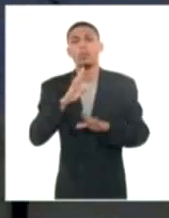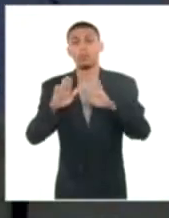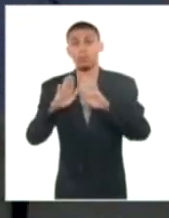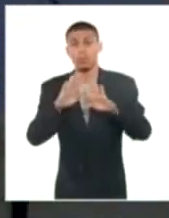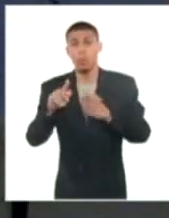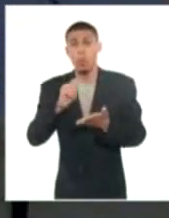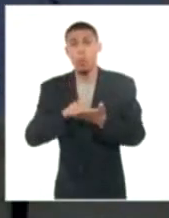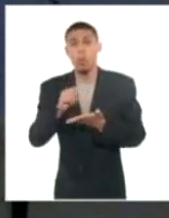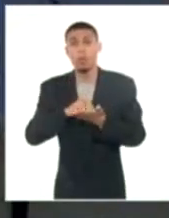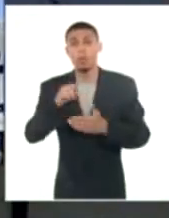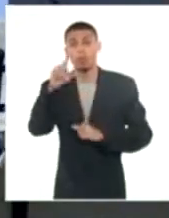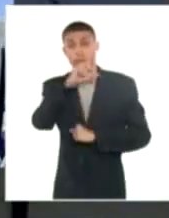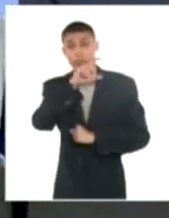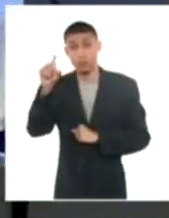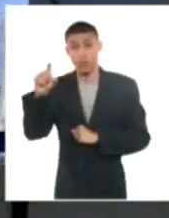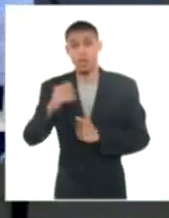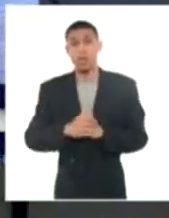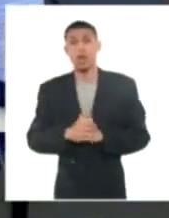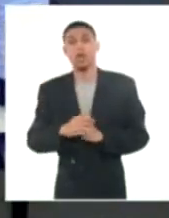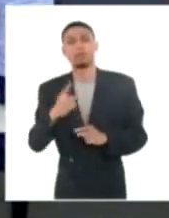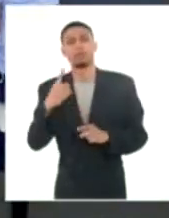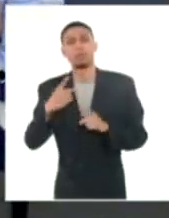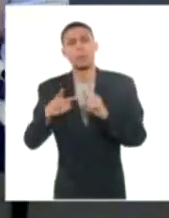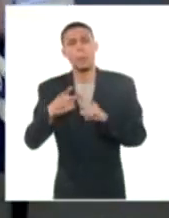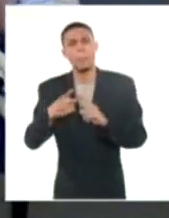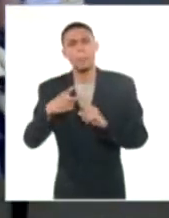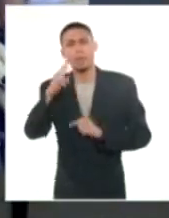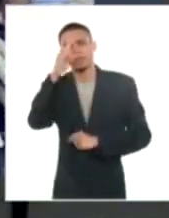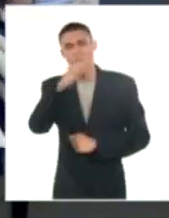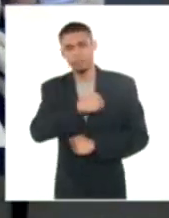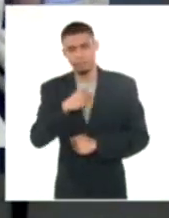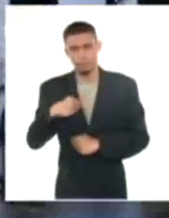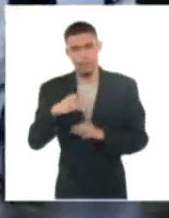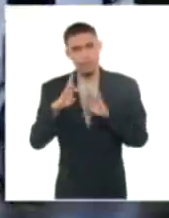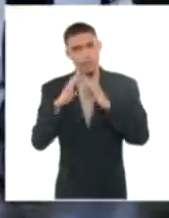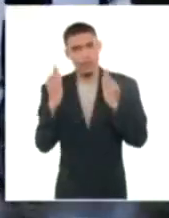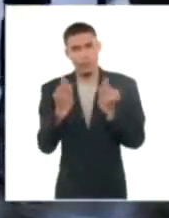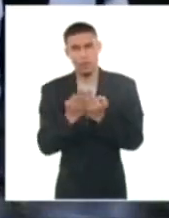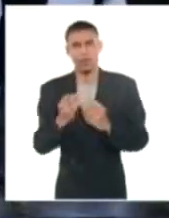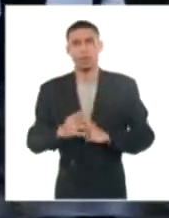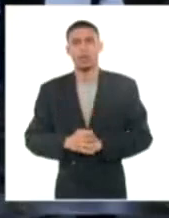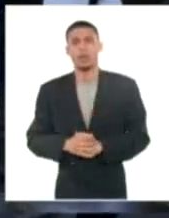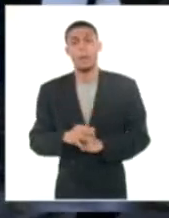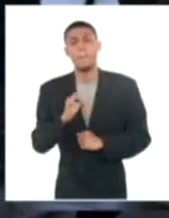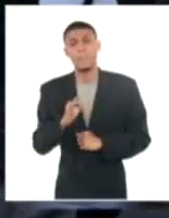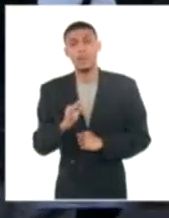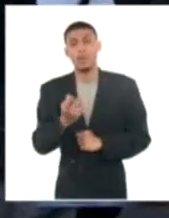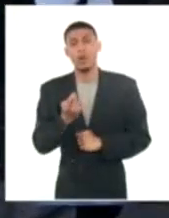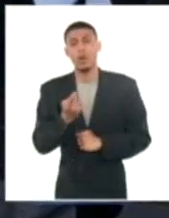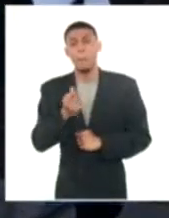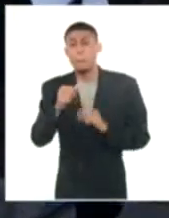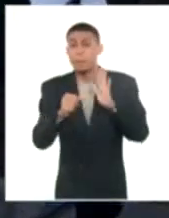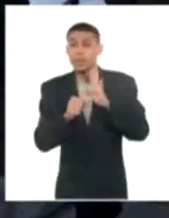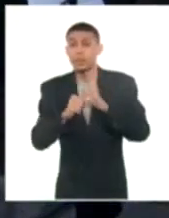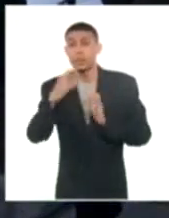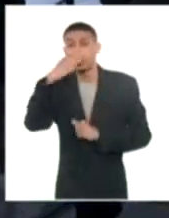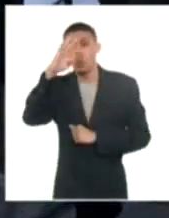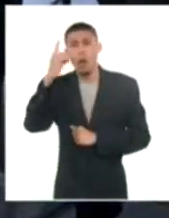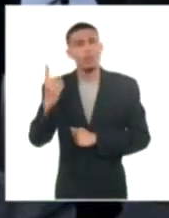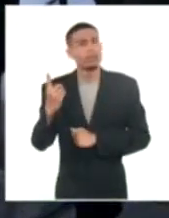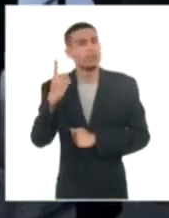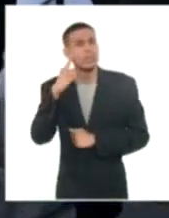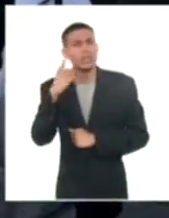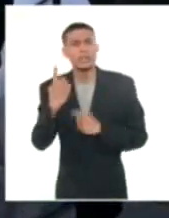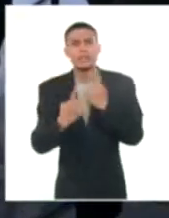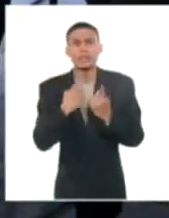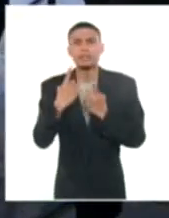el consultorio del médico de la familia, entre otras acciones. Emotivo resultó escuchar a gente humilde que desde sus propias